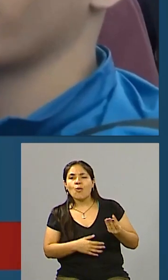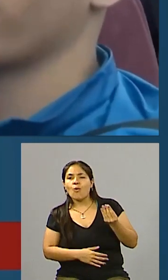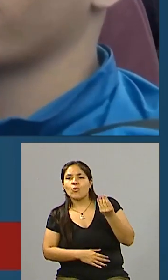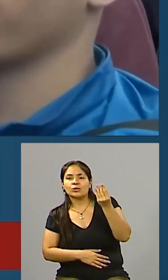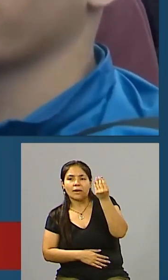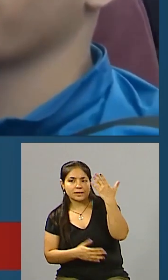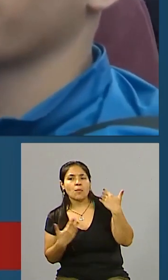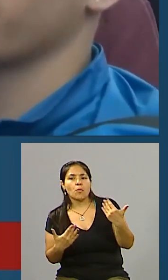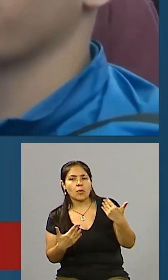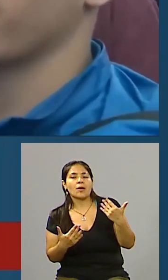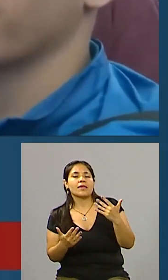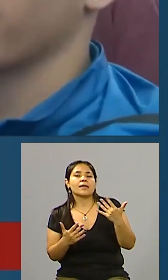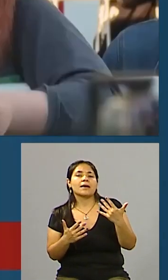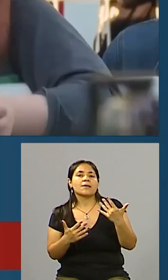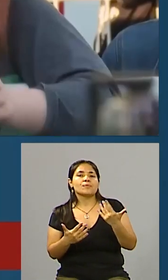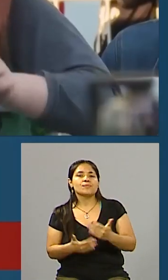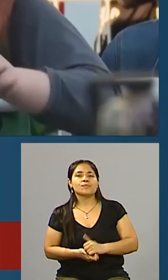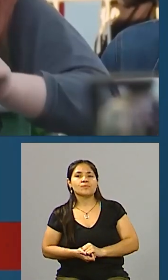sí puede haber un